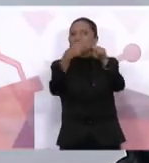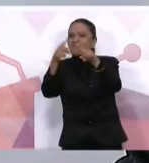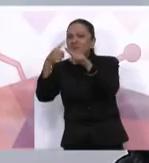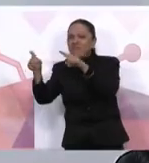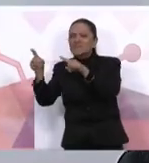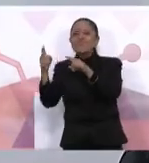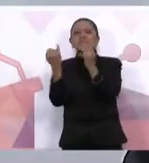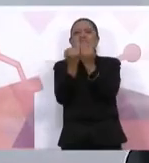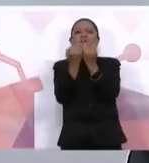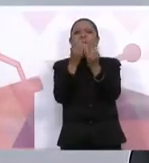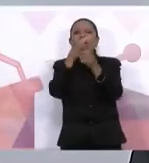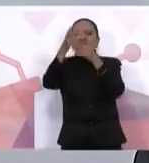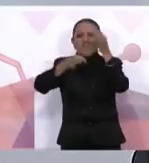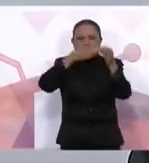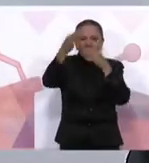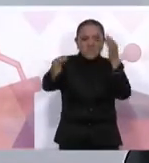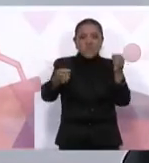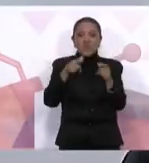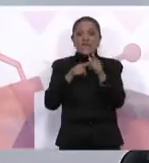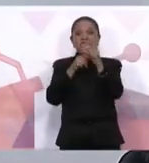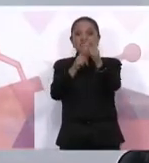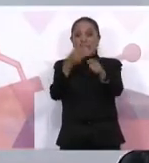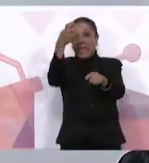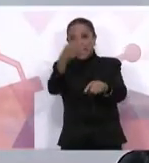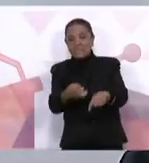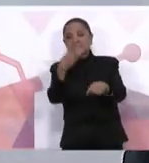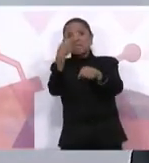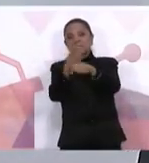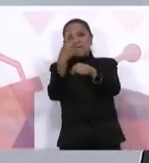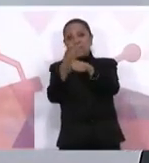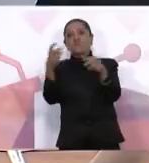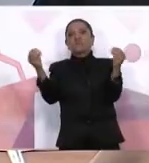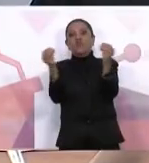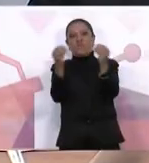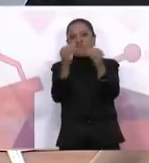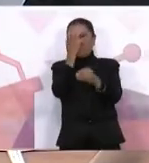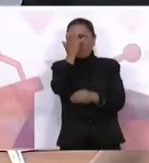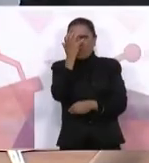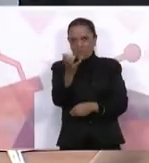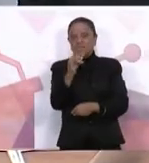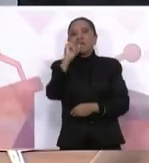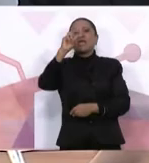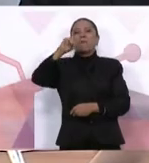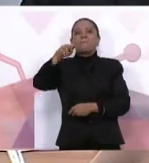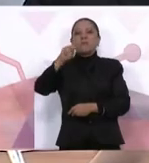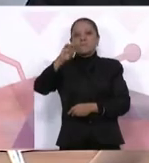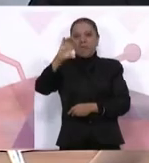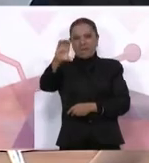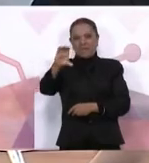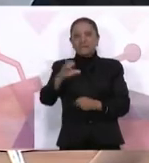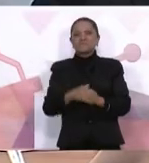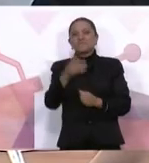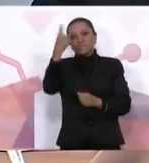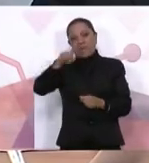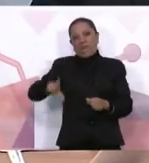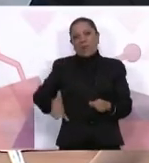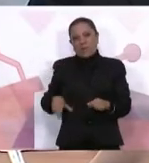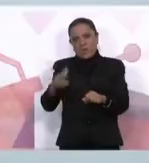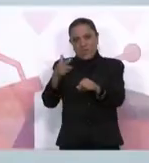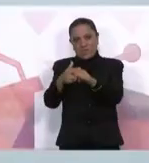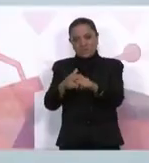noche siguiendo los pormenores de este segundo debate oficial del inpec park y bueno pues queremos desde luego en esta